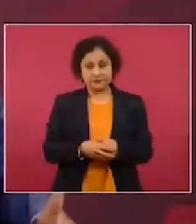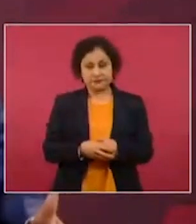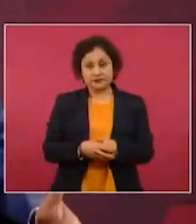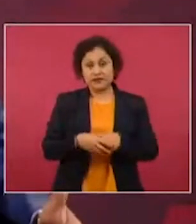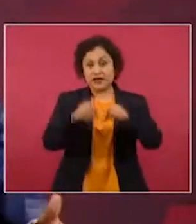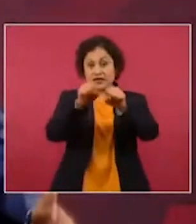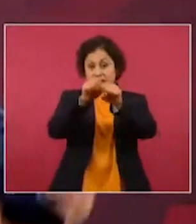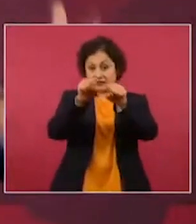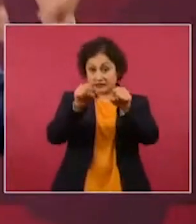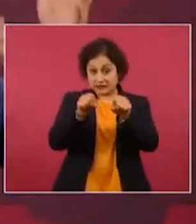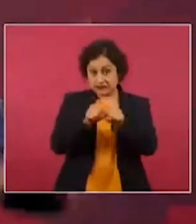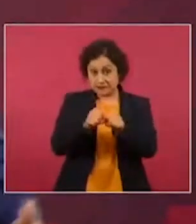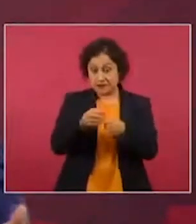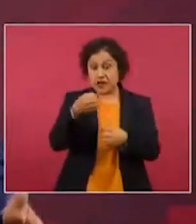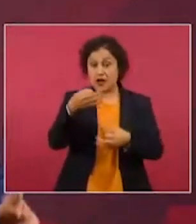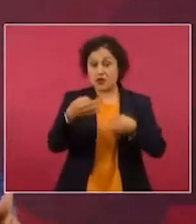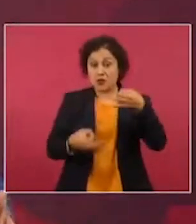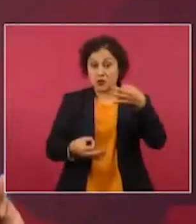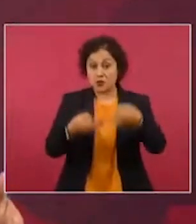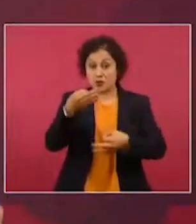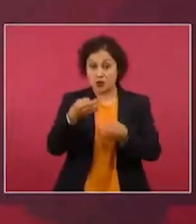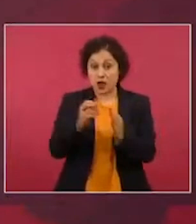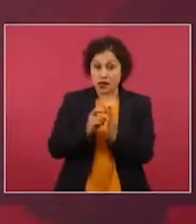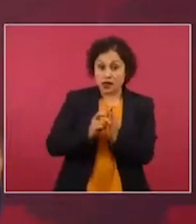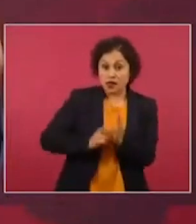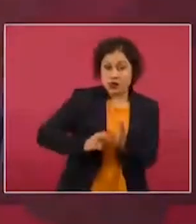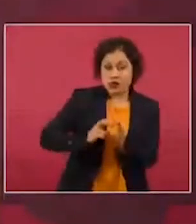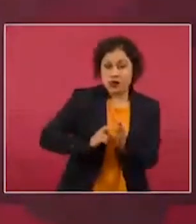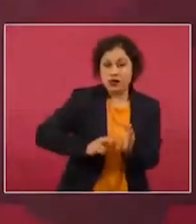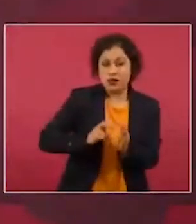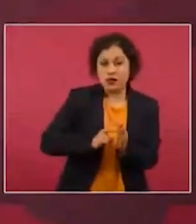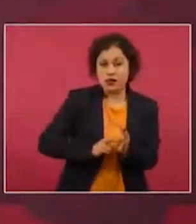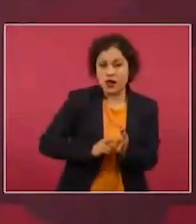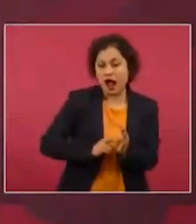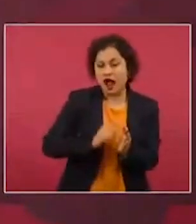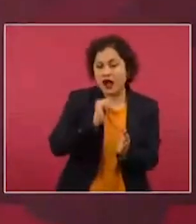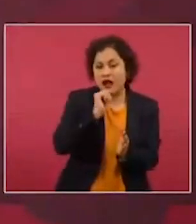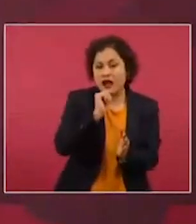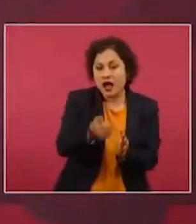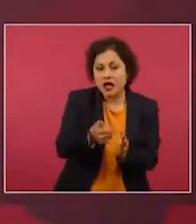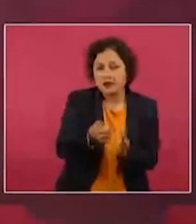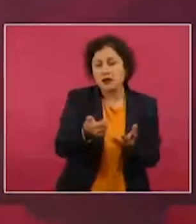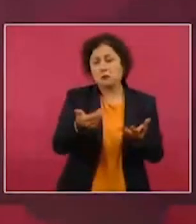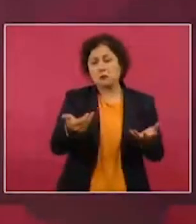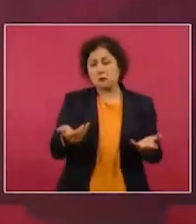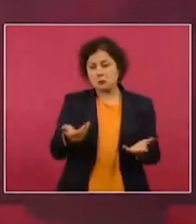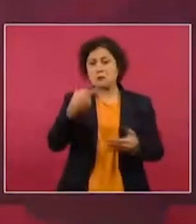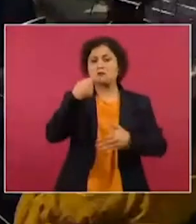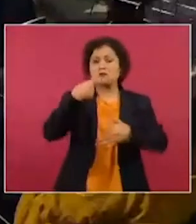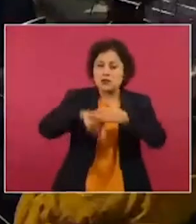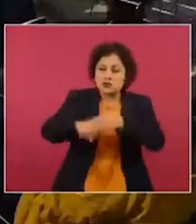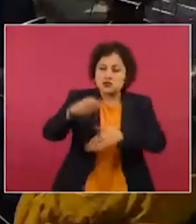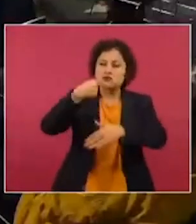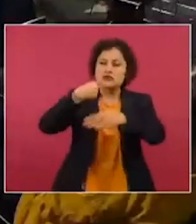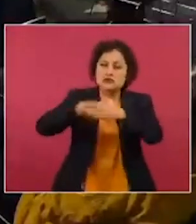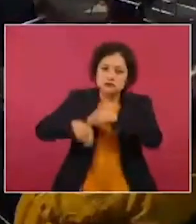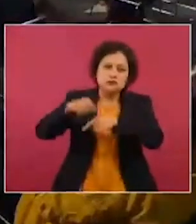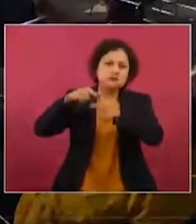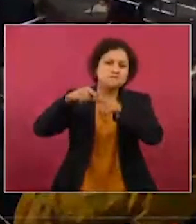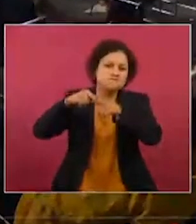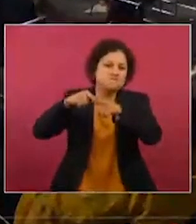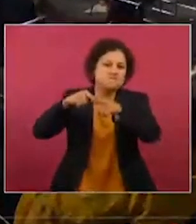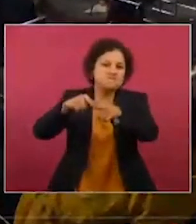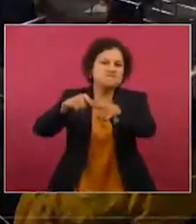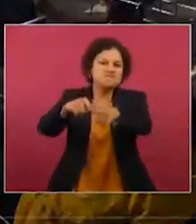nuevas denuncias en contra ajena en contra bueno en torno a Genaro García Luna porque dijo recordemos que Genaro García